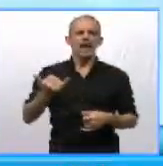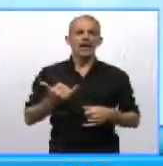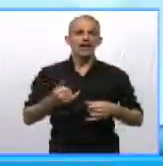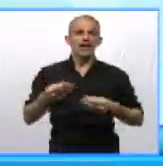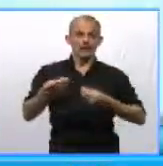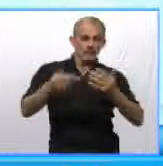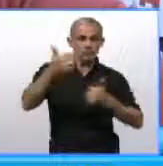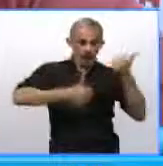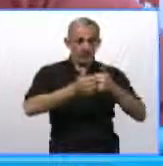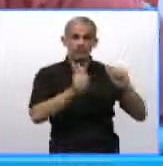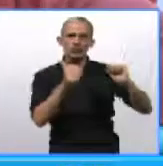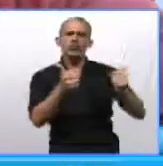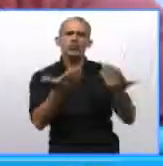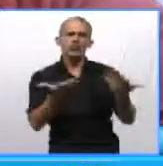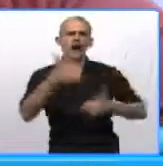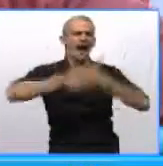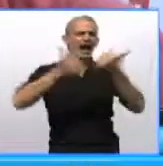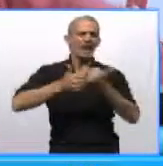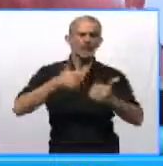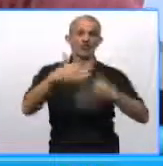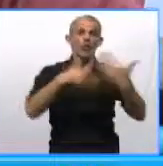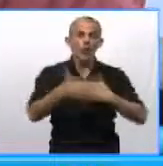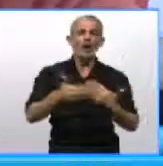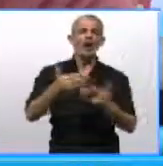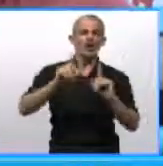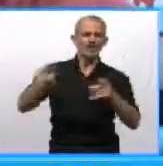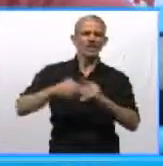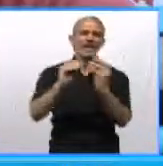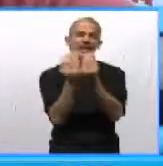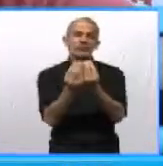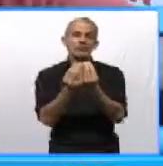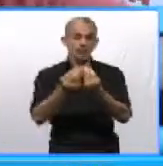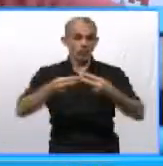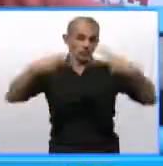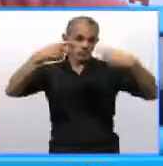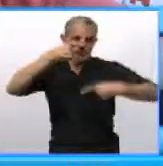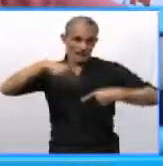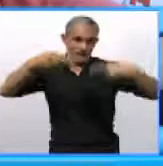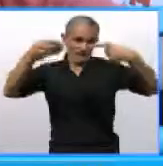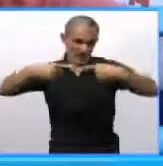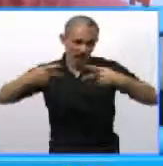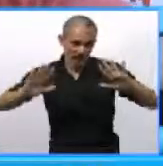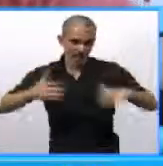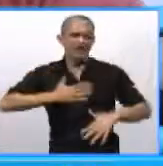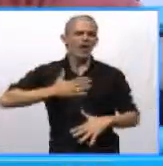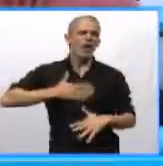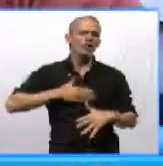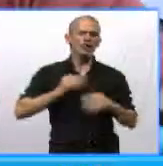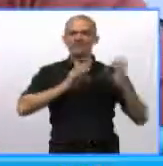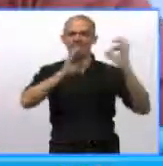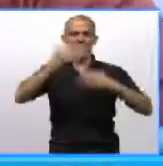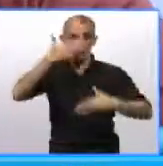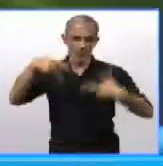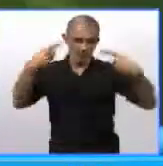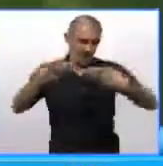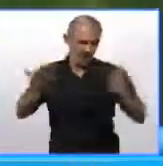positivo. Creo que hicimos un gran torneo, tanto a nivel juego como a nivel resultados, llegamos a la final. Así que nada, muy contentos y es